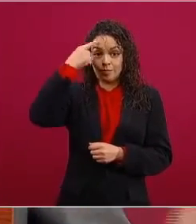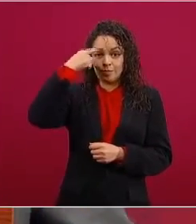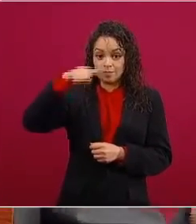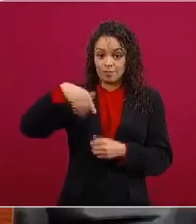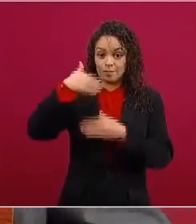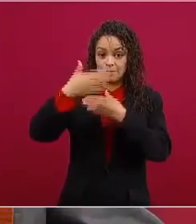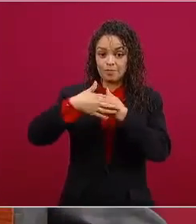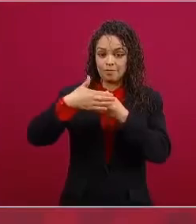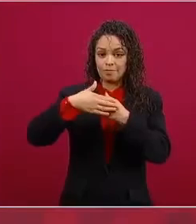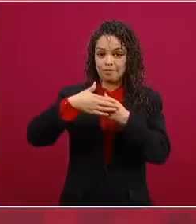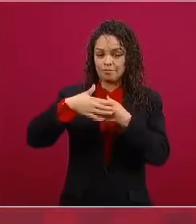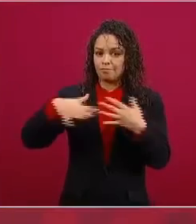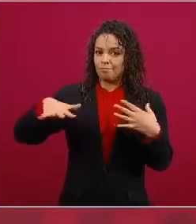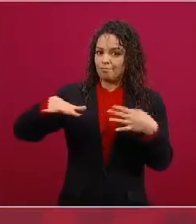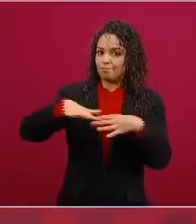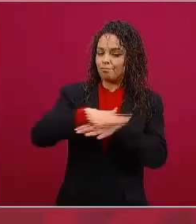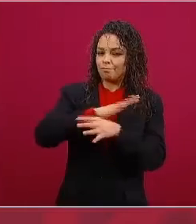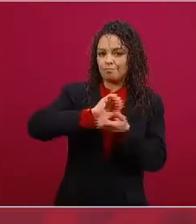imagínense cómo se sienten